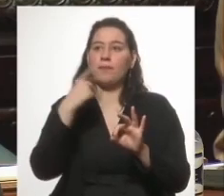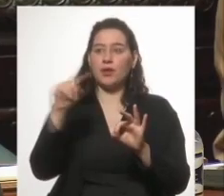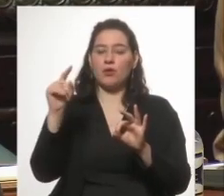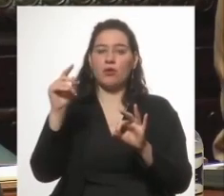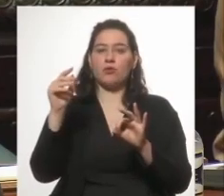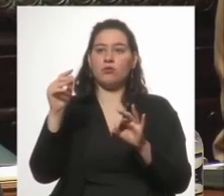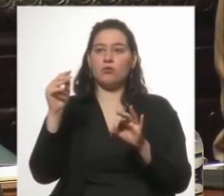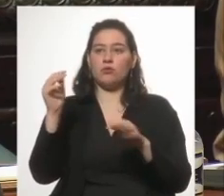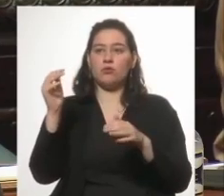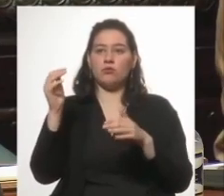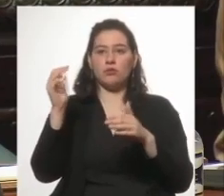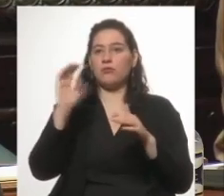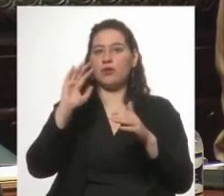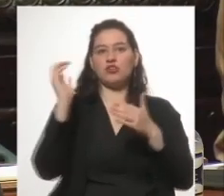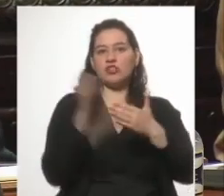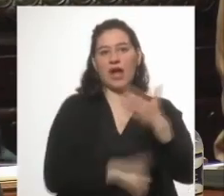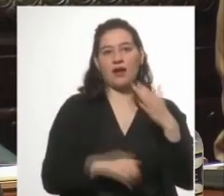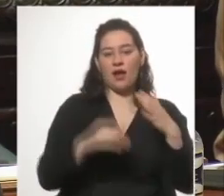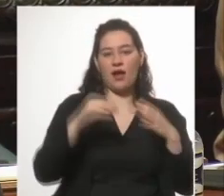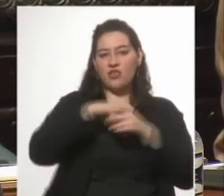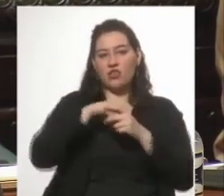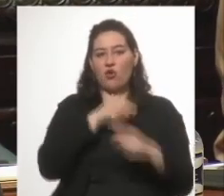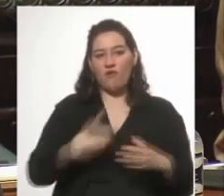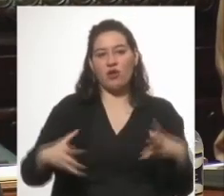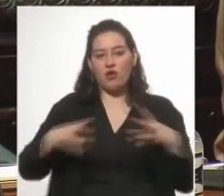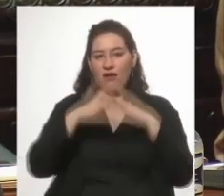saquen de arriba a Cabildo Abierto.